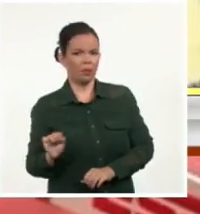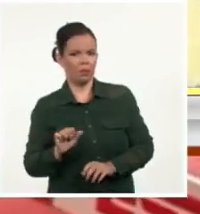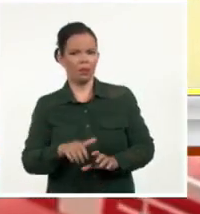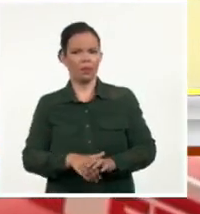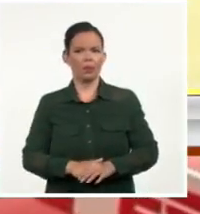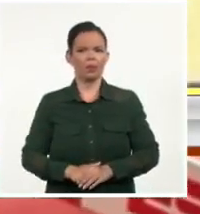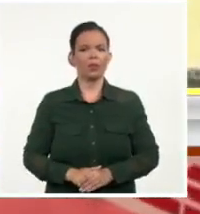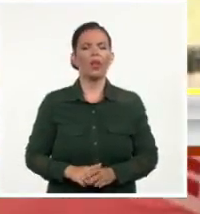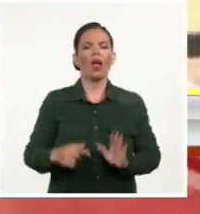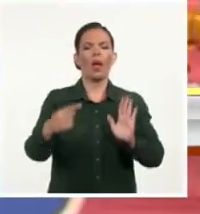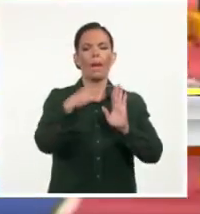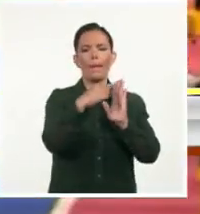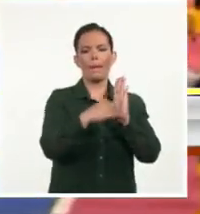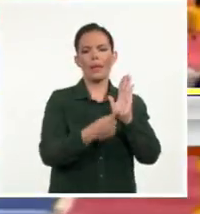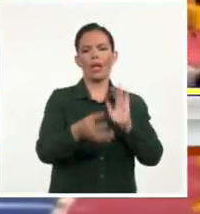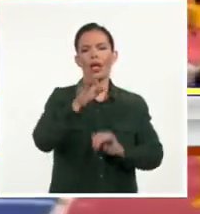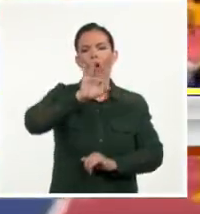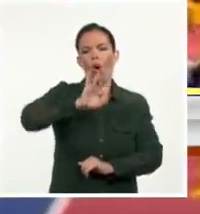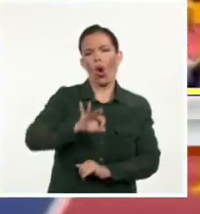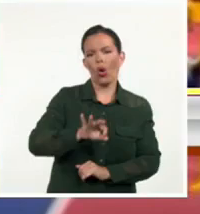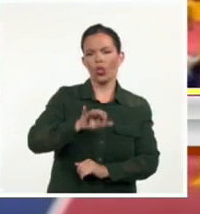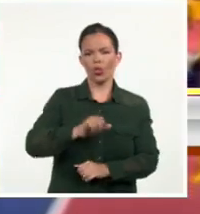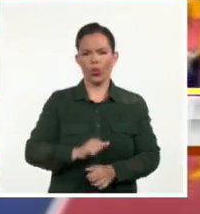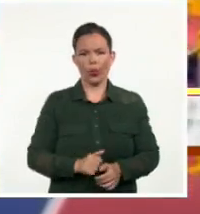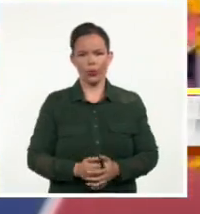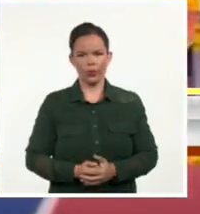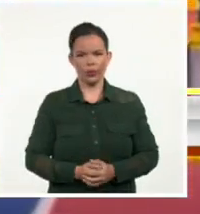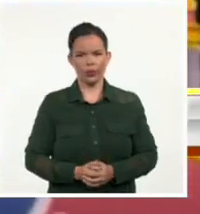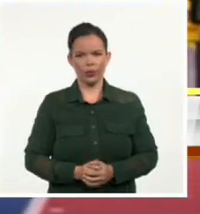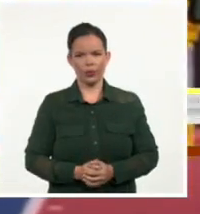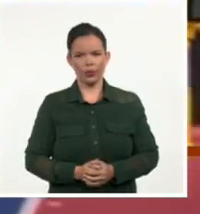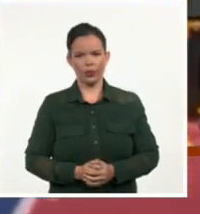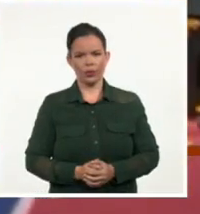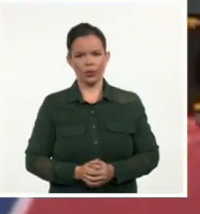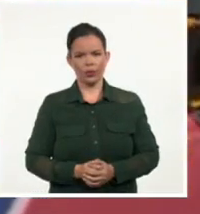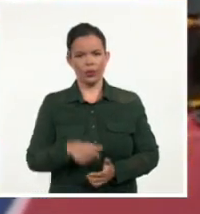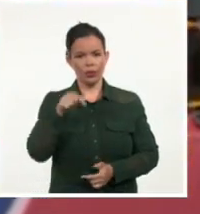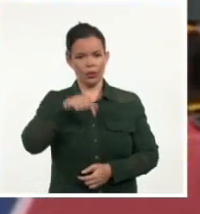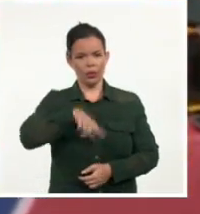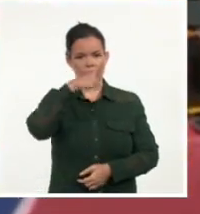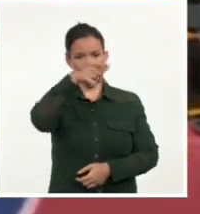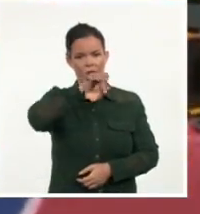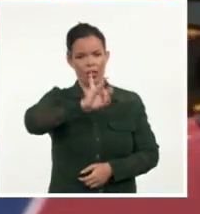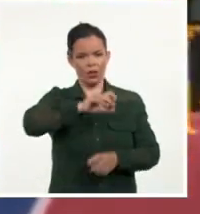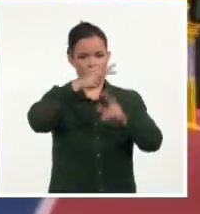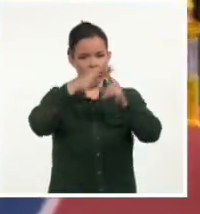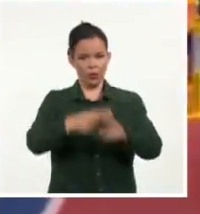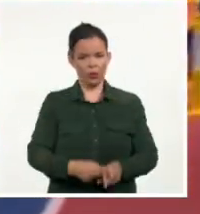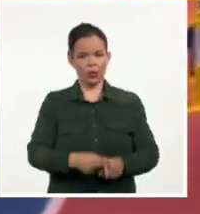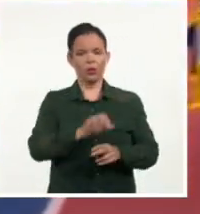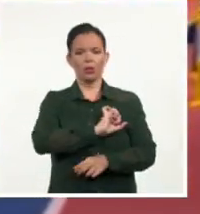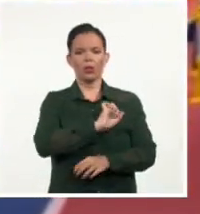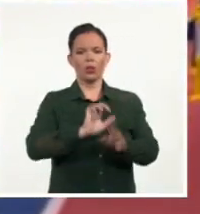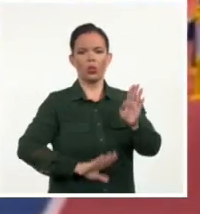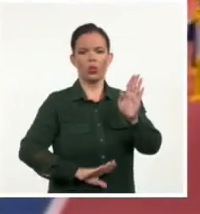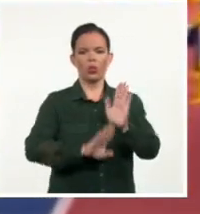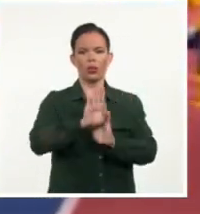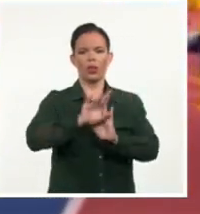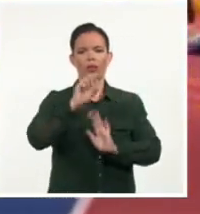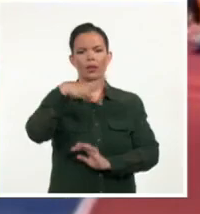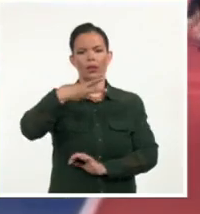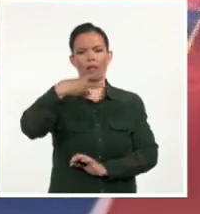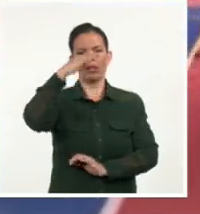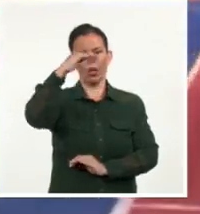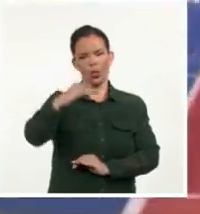los 8 puntos reservados para el líder de la prueba ahora con 17 unidades ascendió al tercer lugar de la clasificación ese